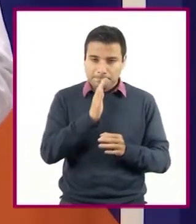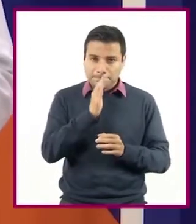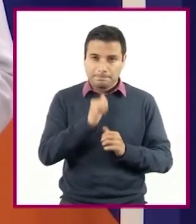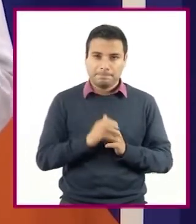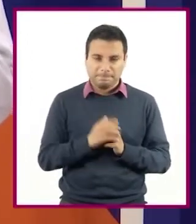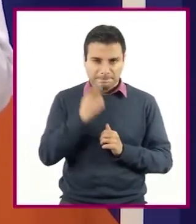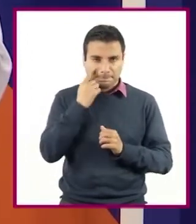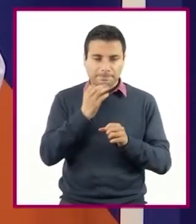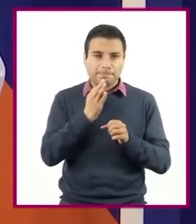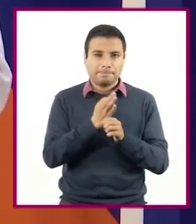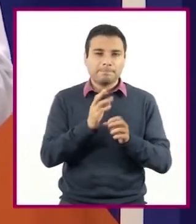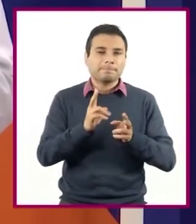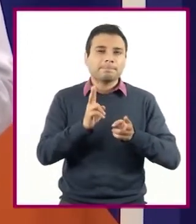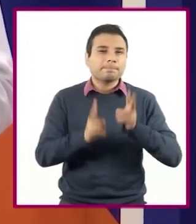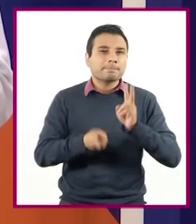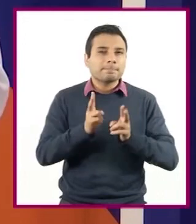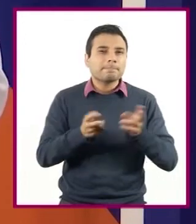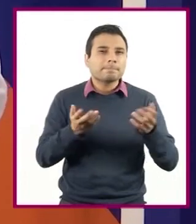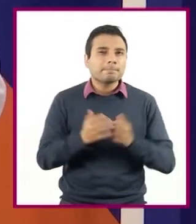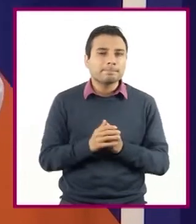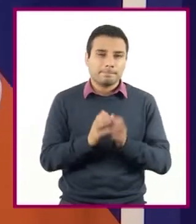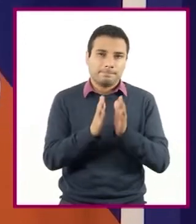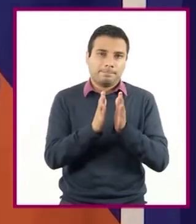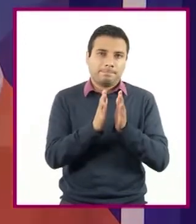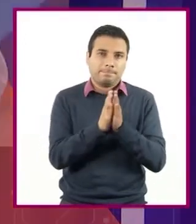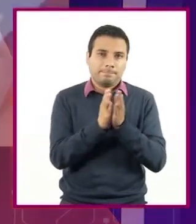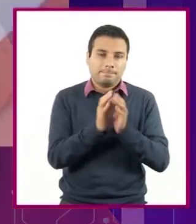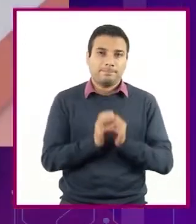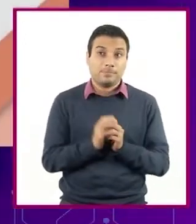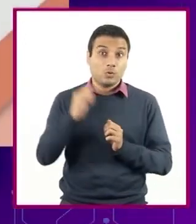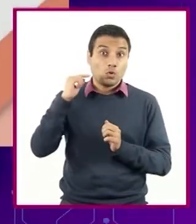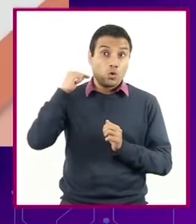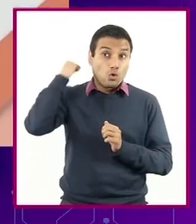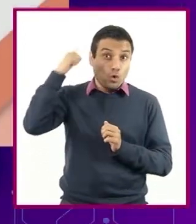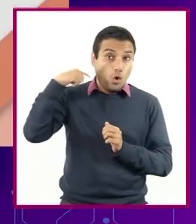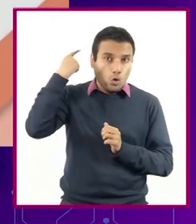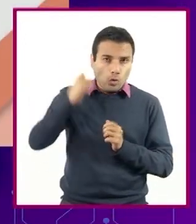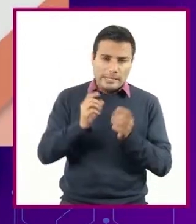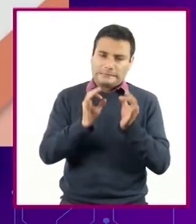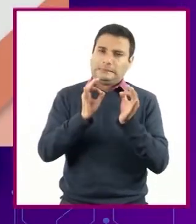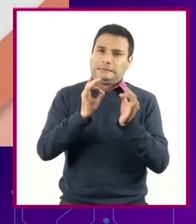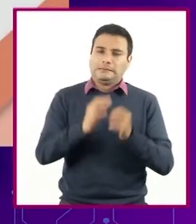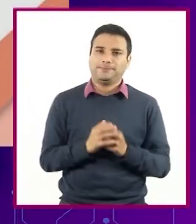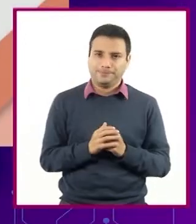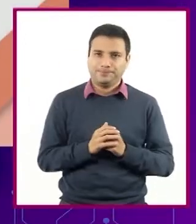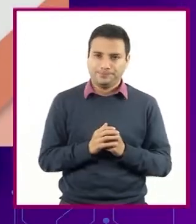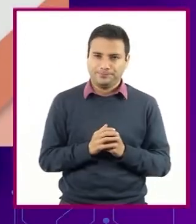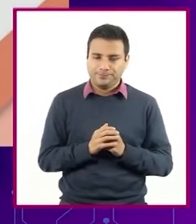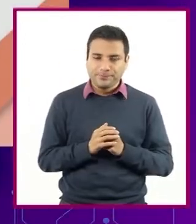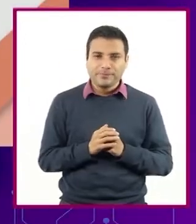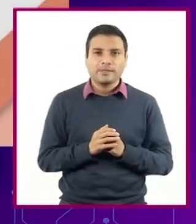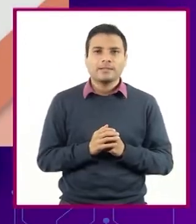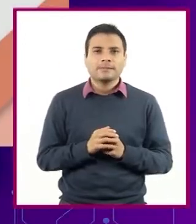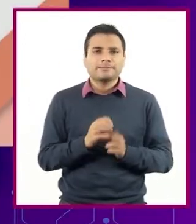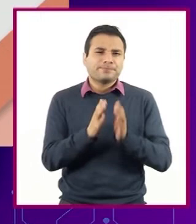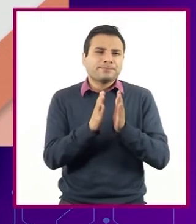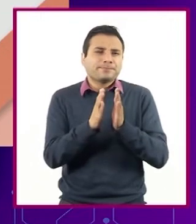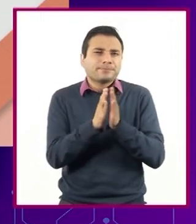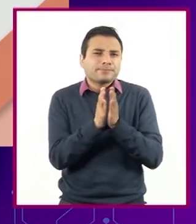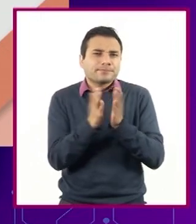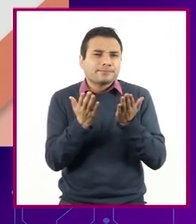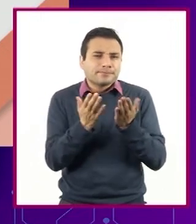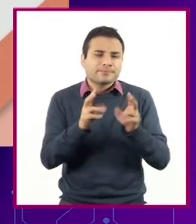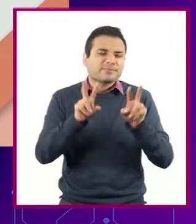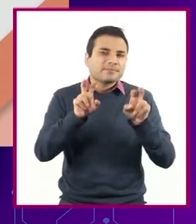Platiquemos ahora sobre el elogio a la locura de Erasmo. El escrito, que pertenece al género del ensayo, da comienzo